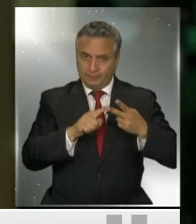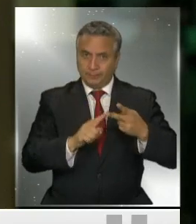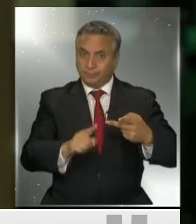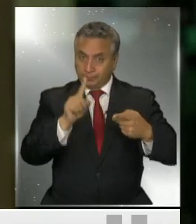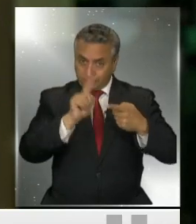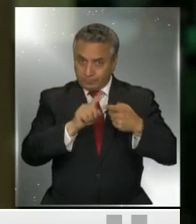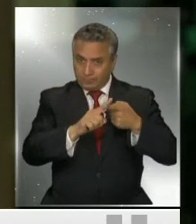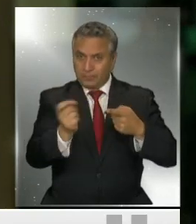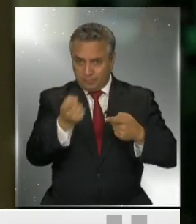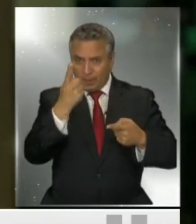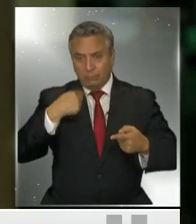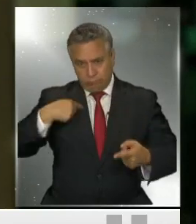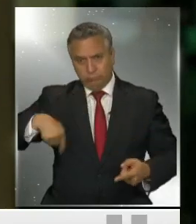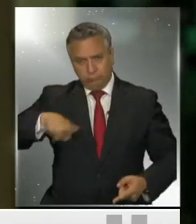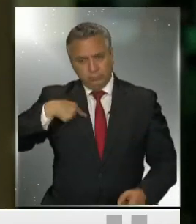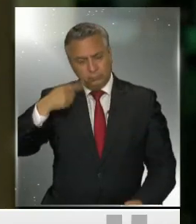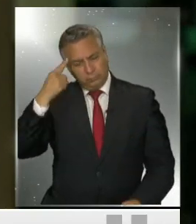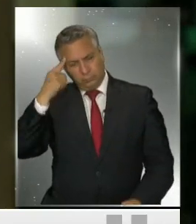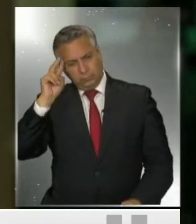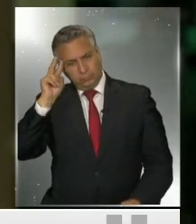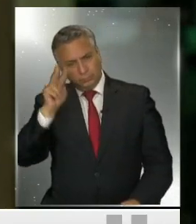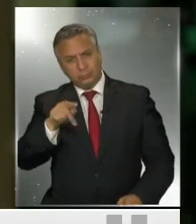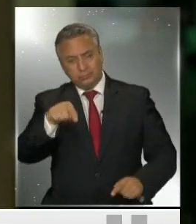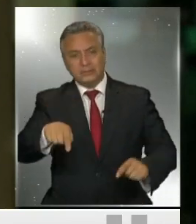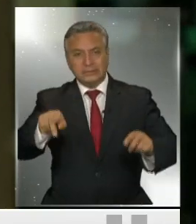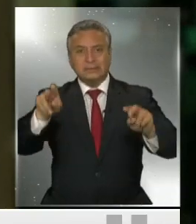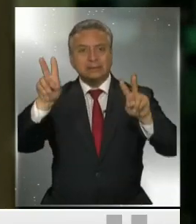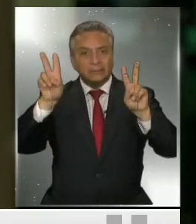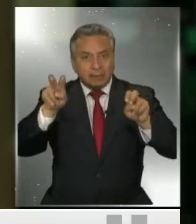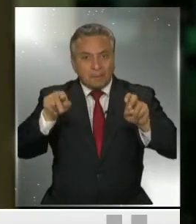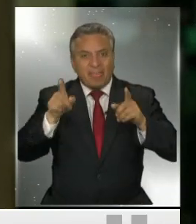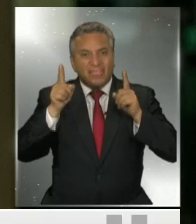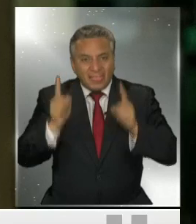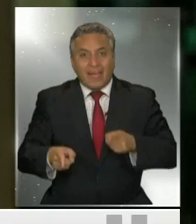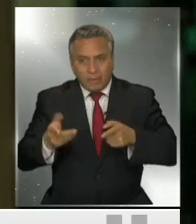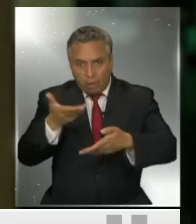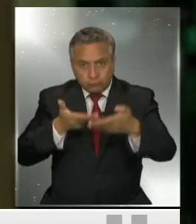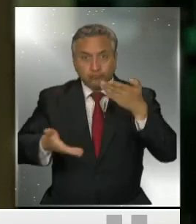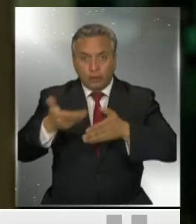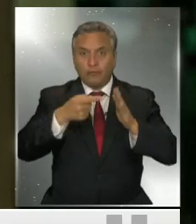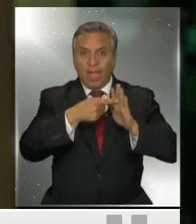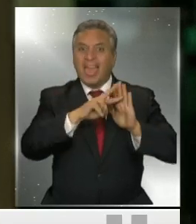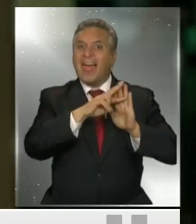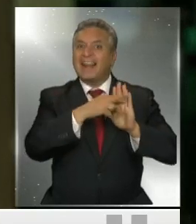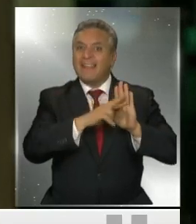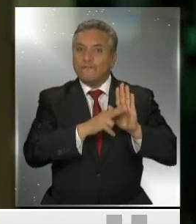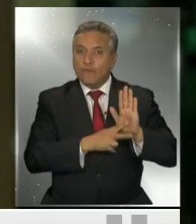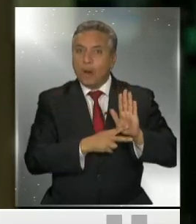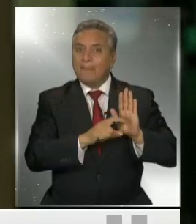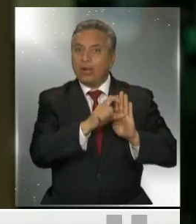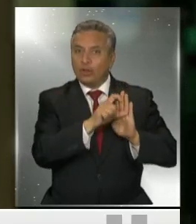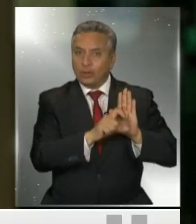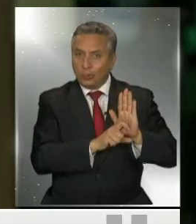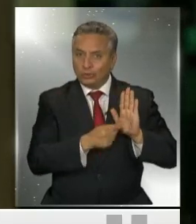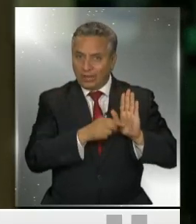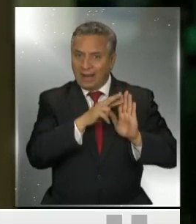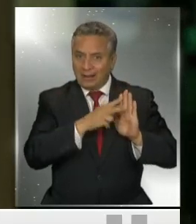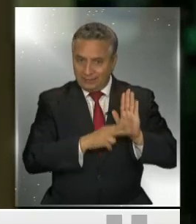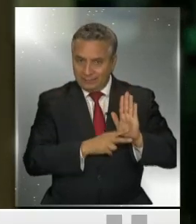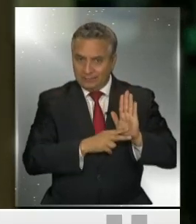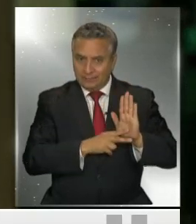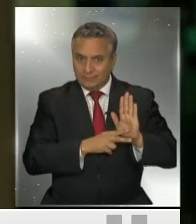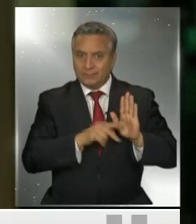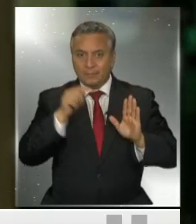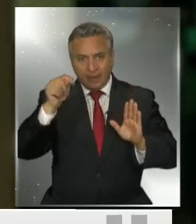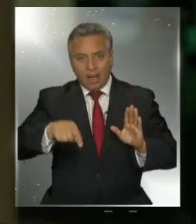creemos que este tema tiene que discutirse a través de una reforma constitucional nos parece que efectivamente que hay que